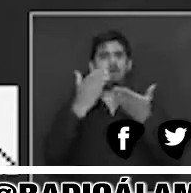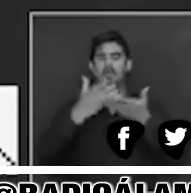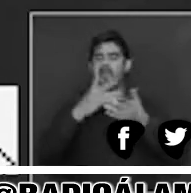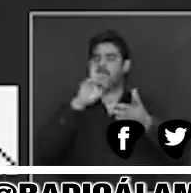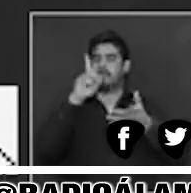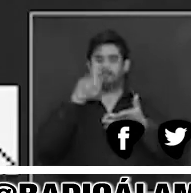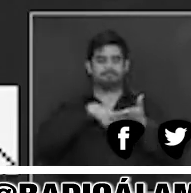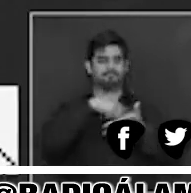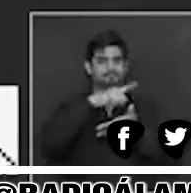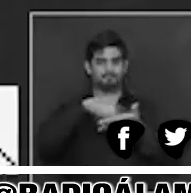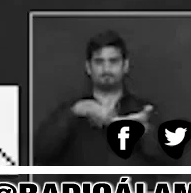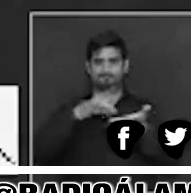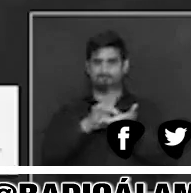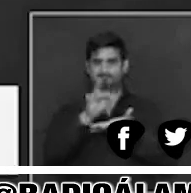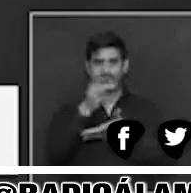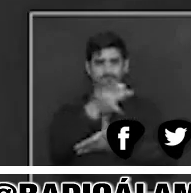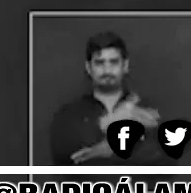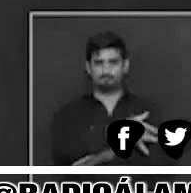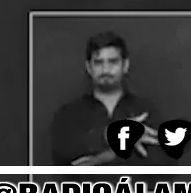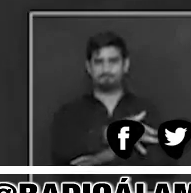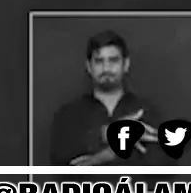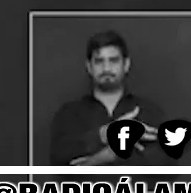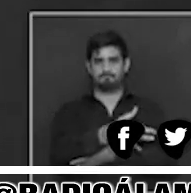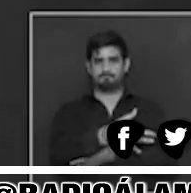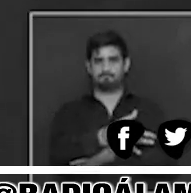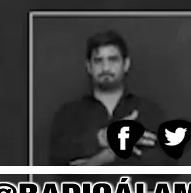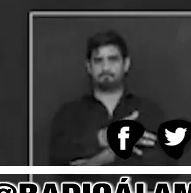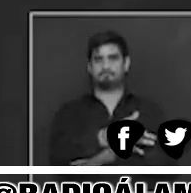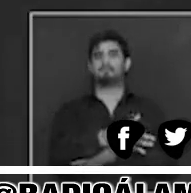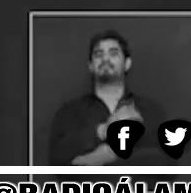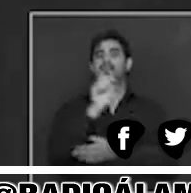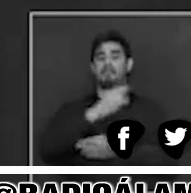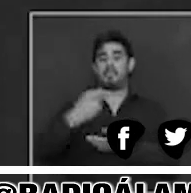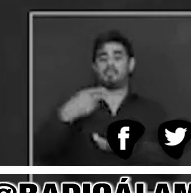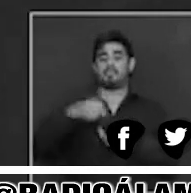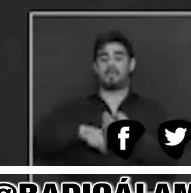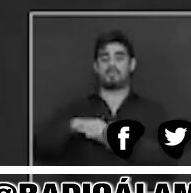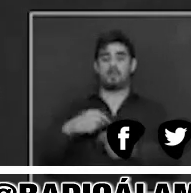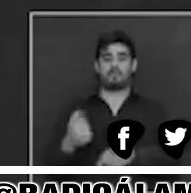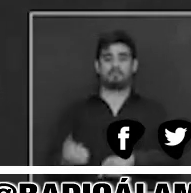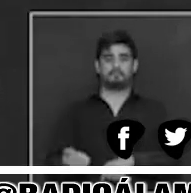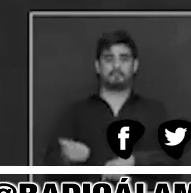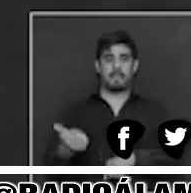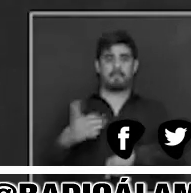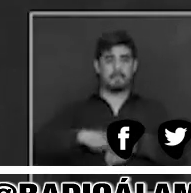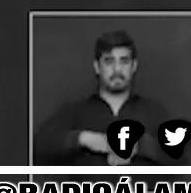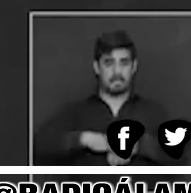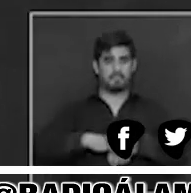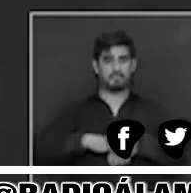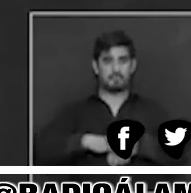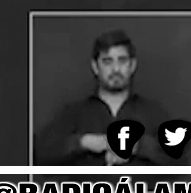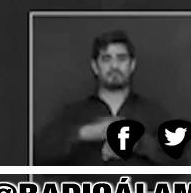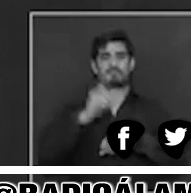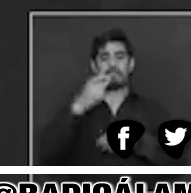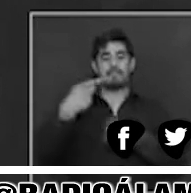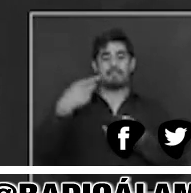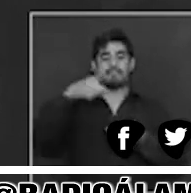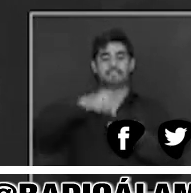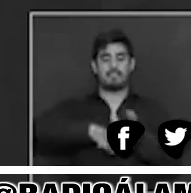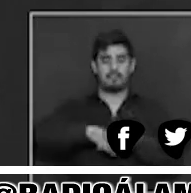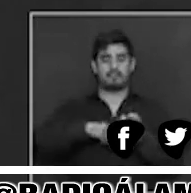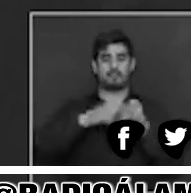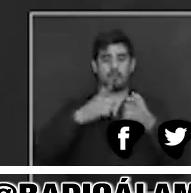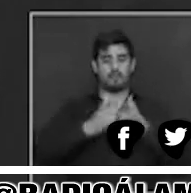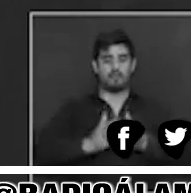mal disimulado resentimiento hacia sus superiores. Su texto de salida evidencia que se fue pateando el